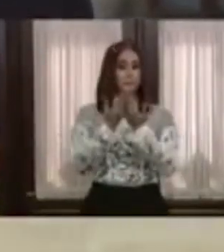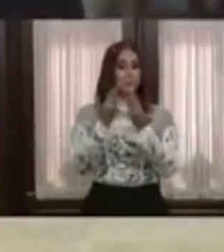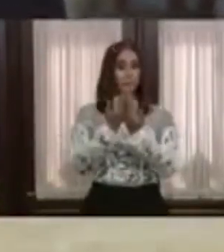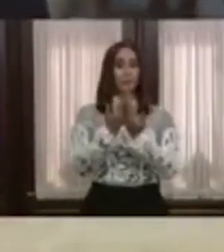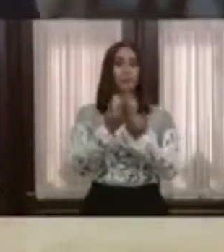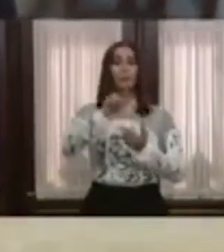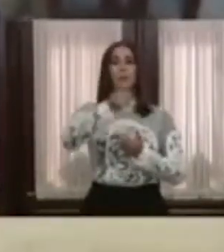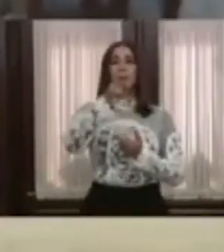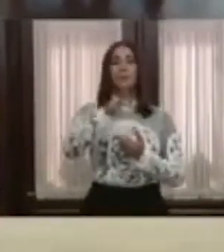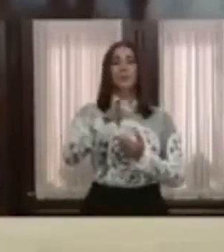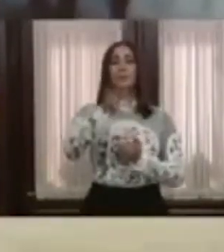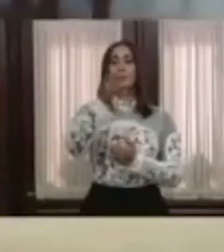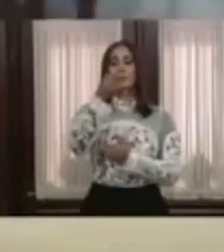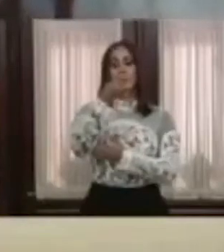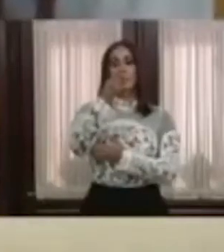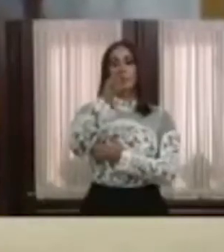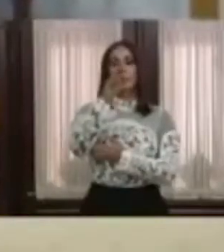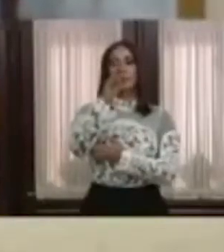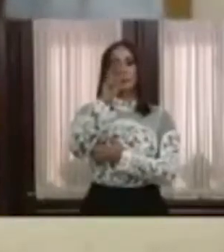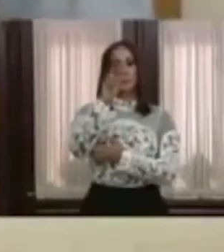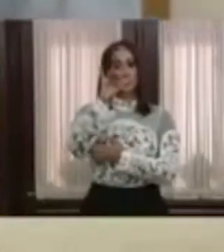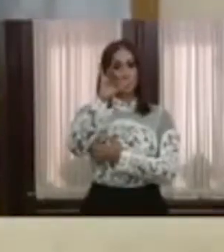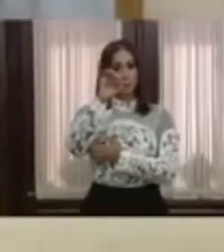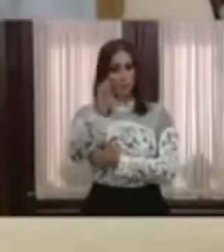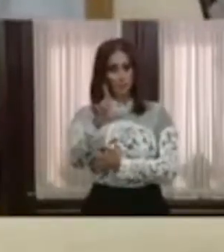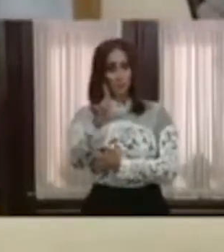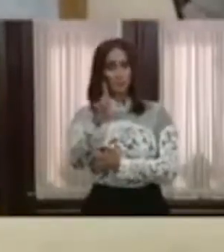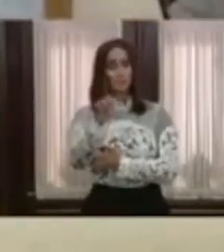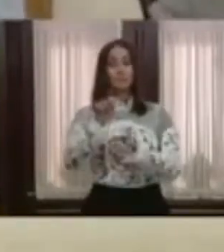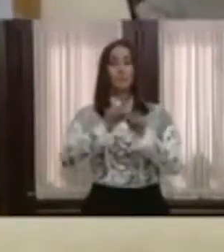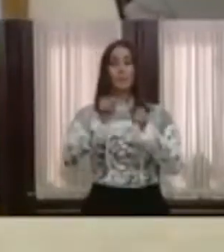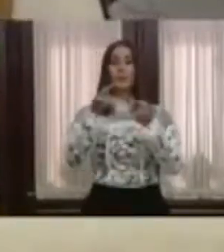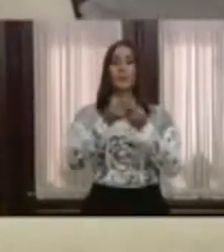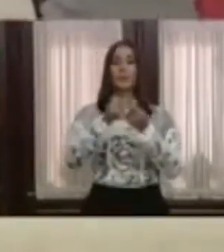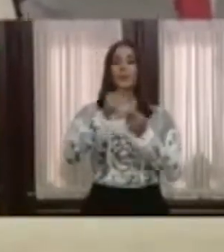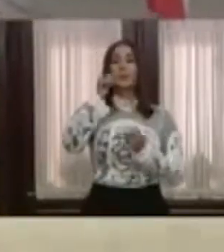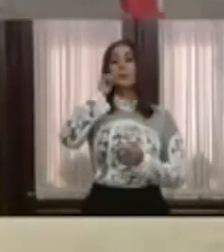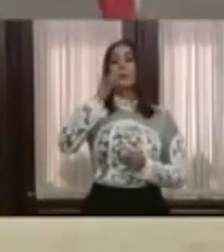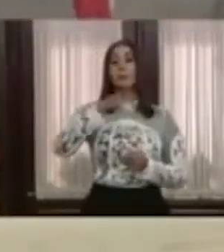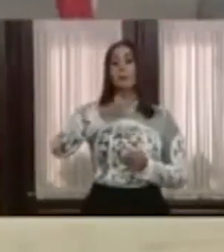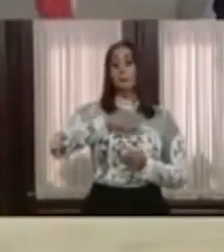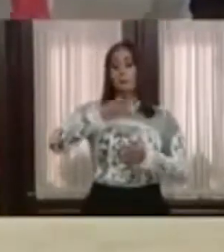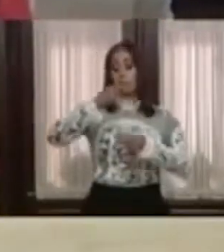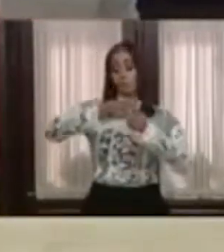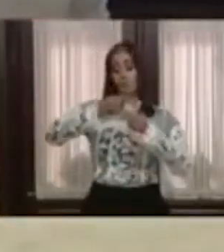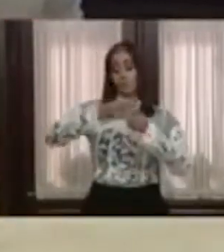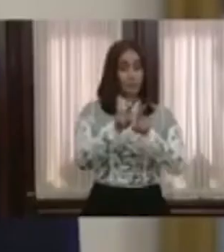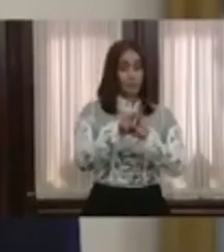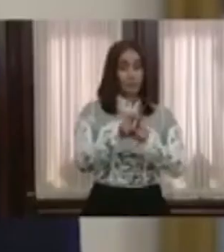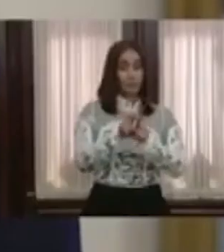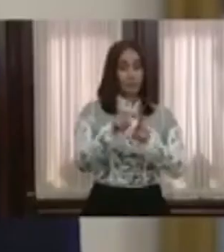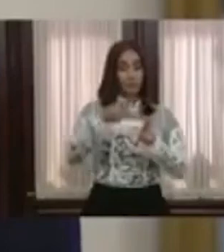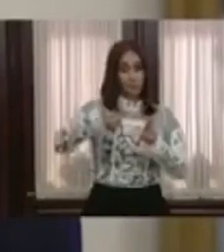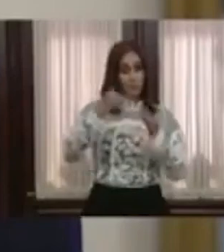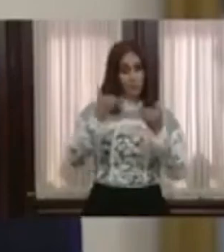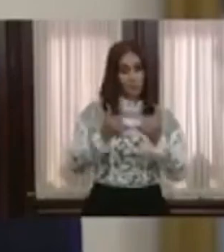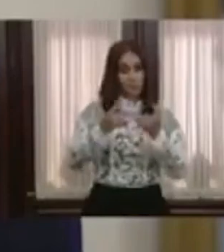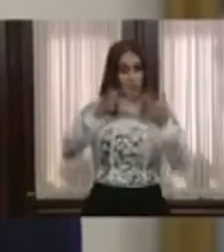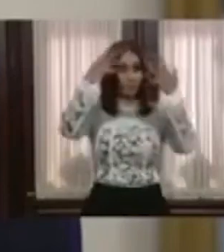a nivel internacional de la República Dominicana. Y eso sí tenemos que mantenerlo e